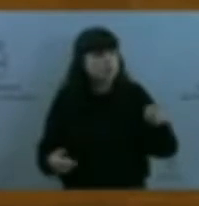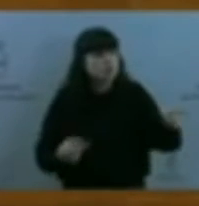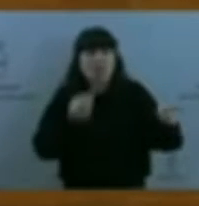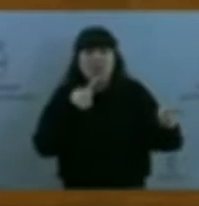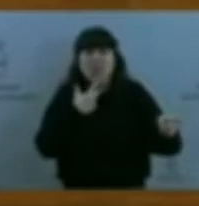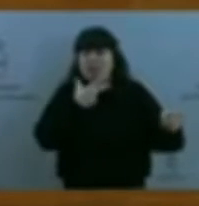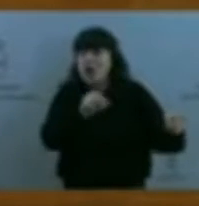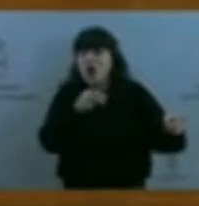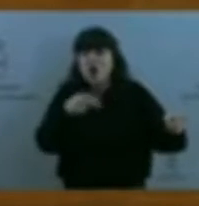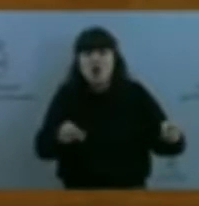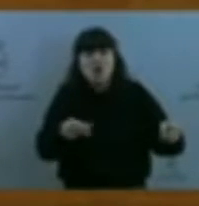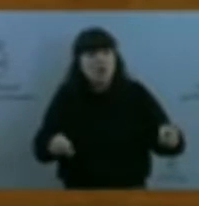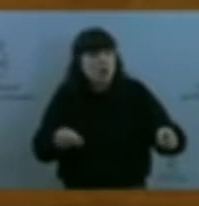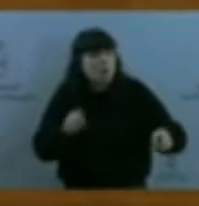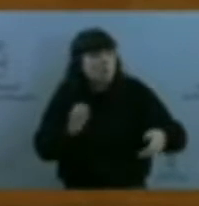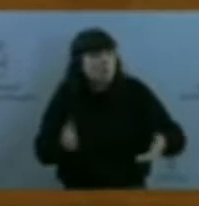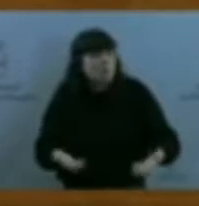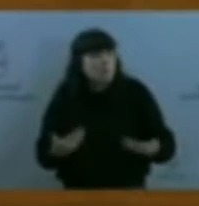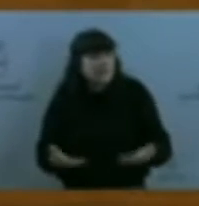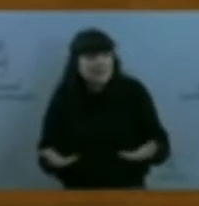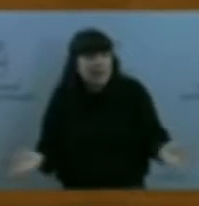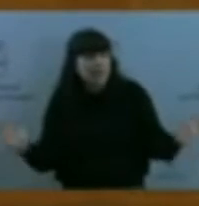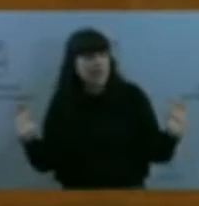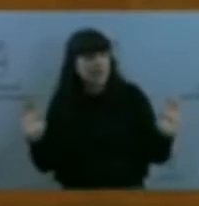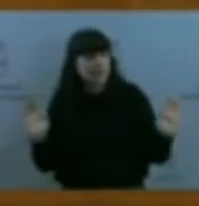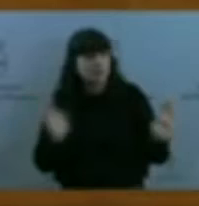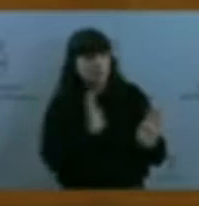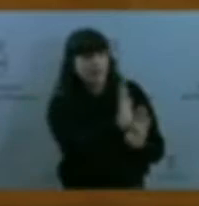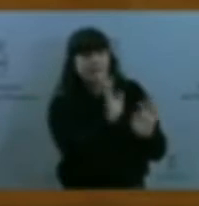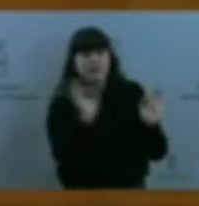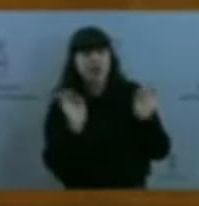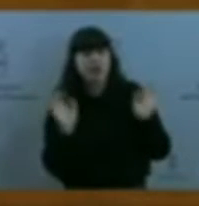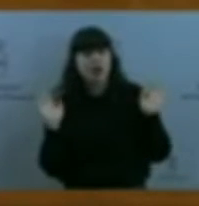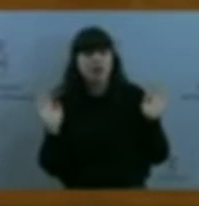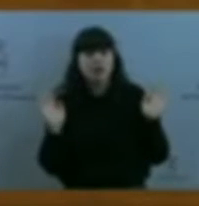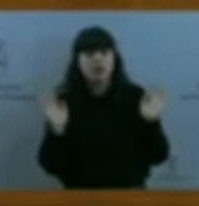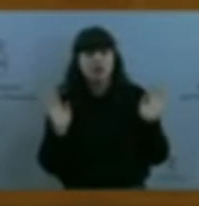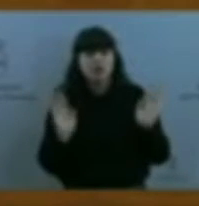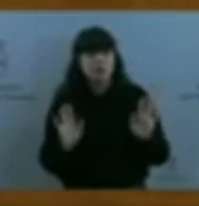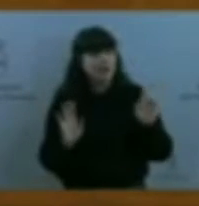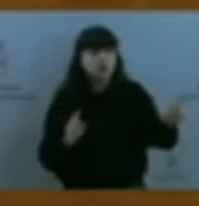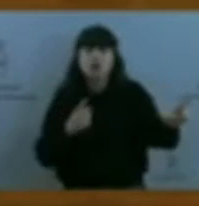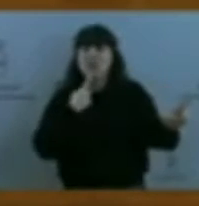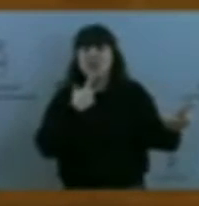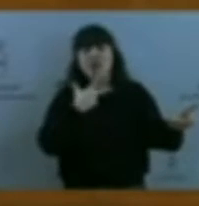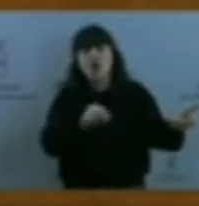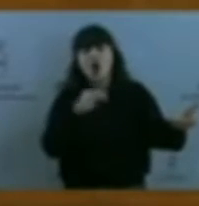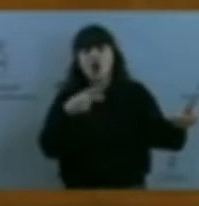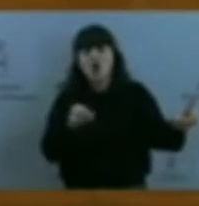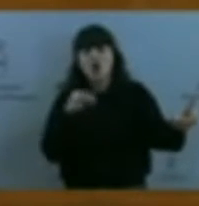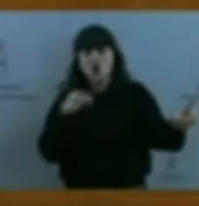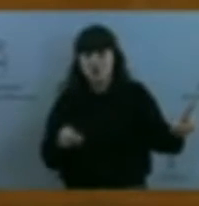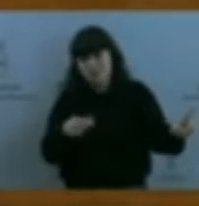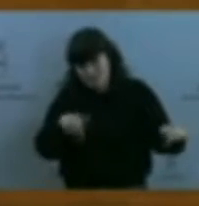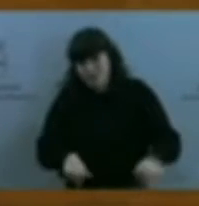consecuencia. Usted, por supuesto, lo negará y hoy escucharemos cómo lo niega.